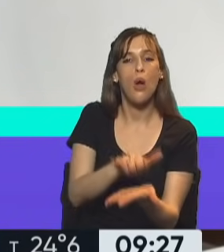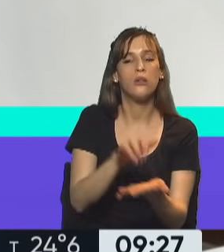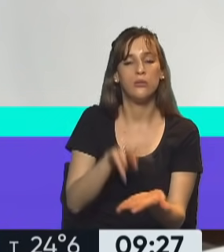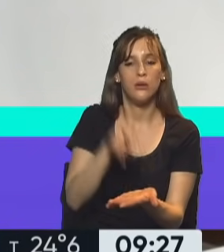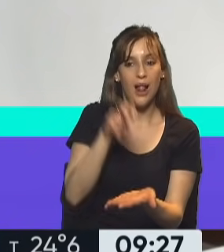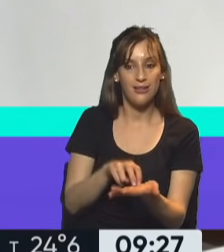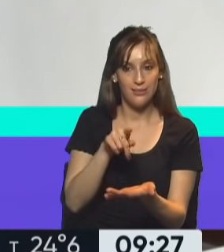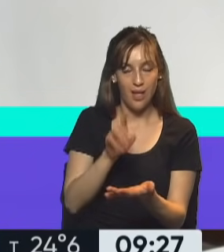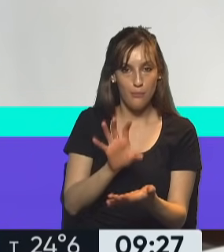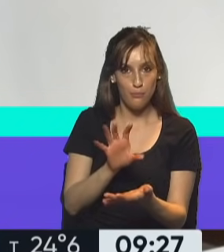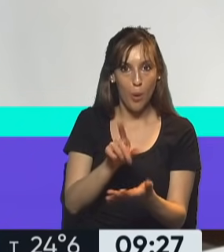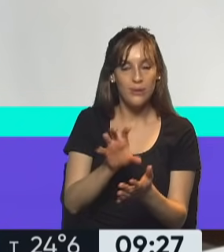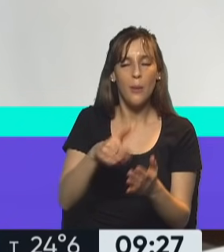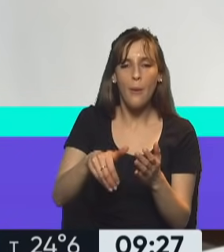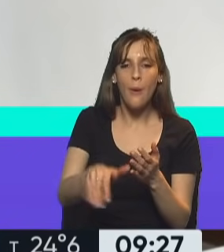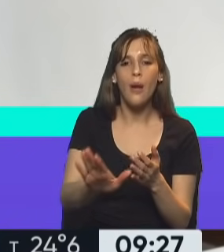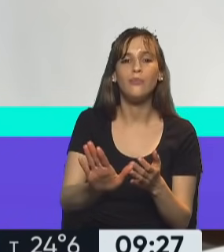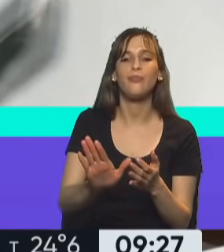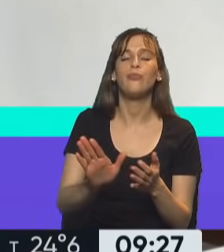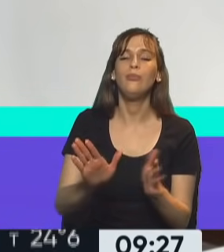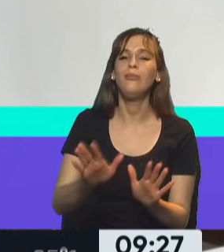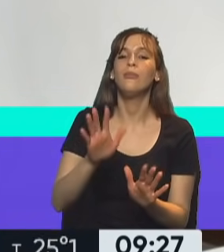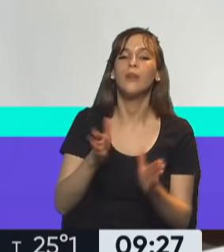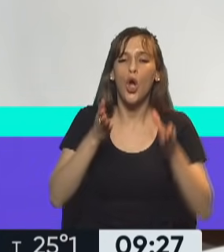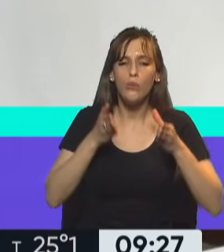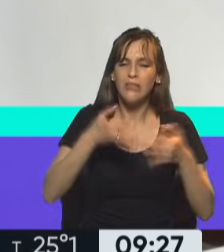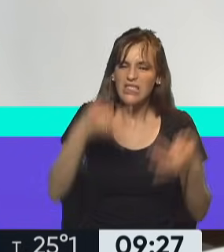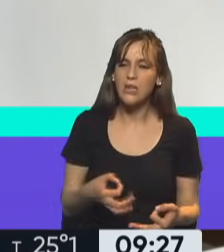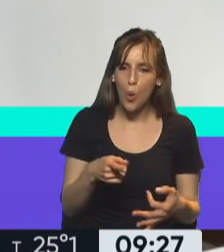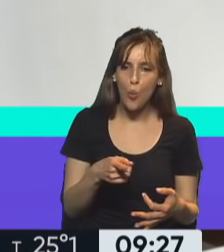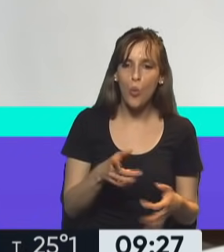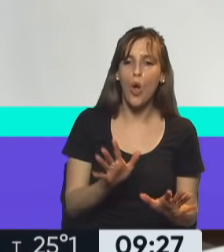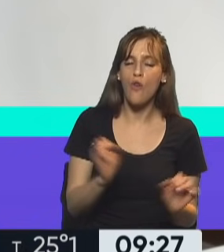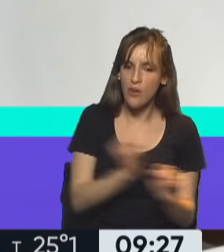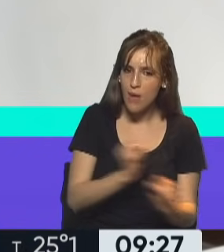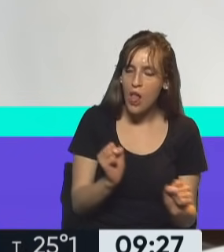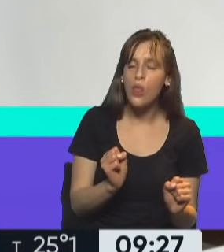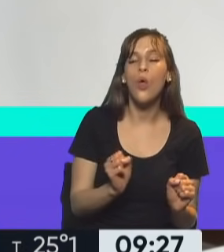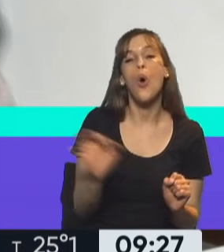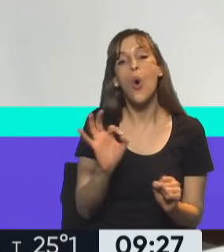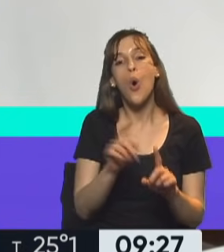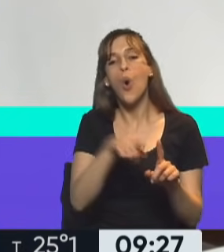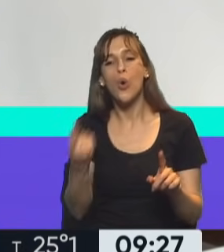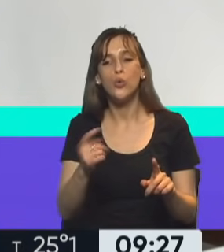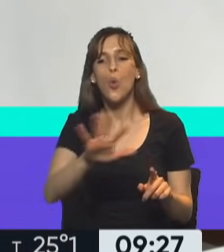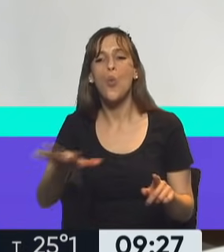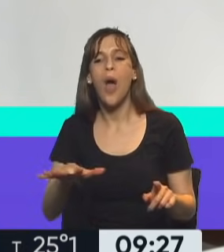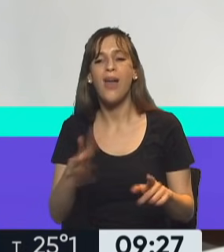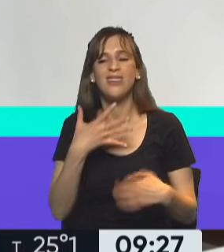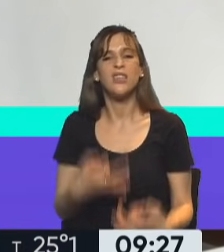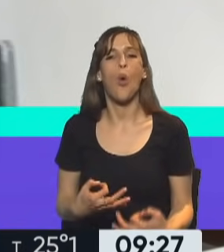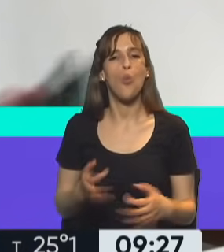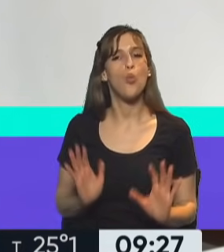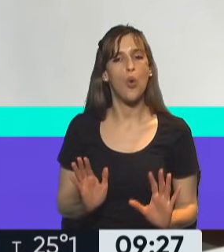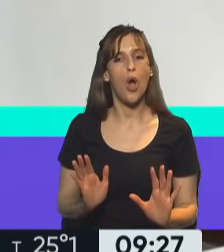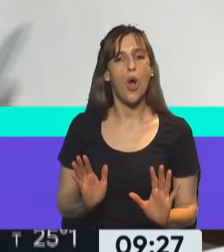siendo próximo a ser nombrado como un corredor seguro, o asimismo si usted nos puede dar más precisiones sobre algunos corredores seguros más en la República